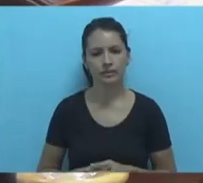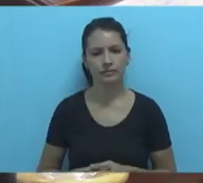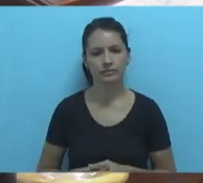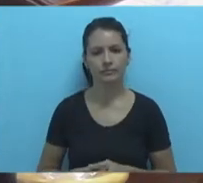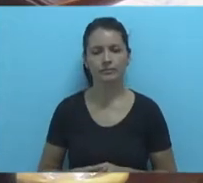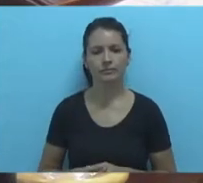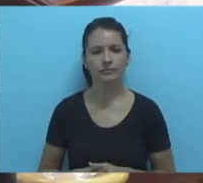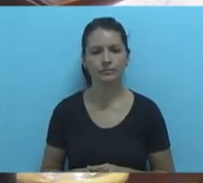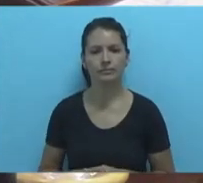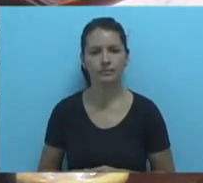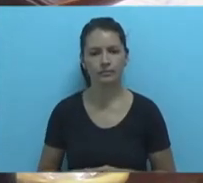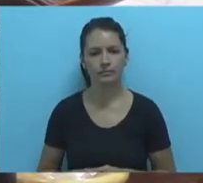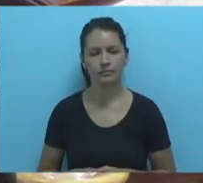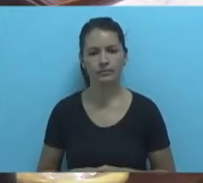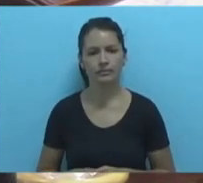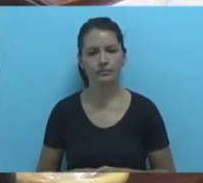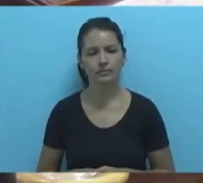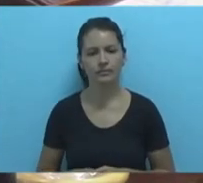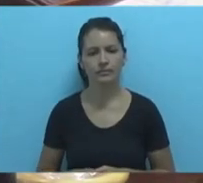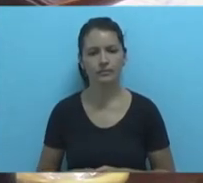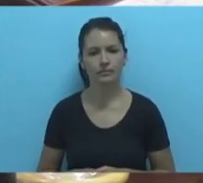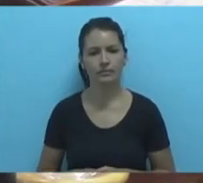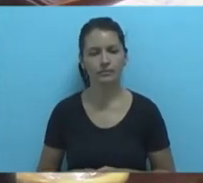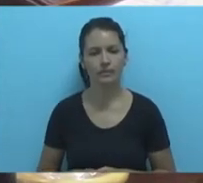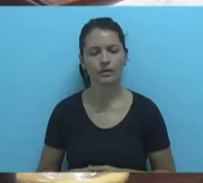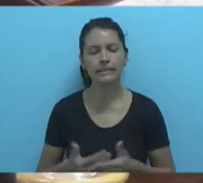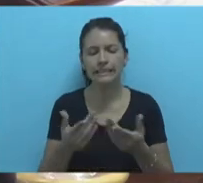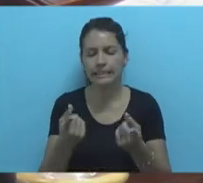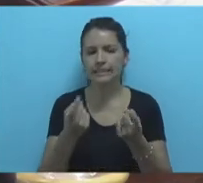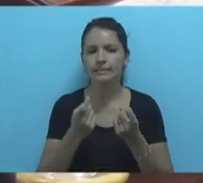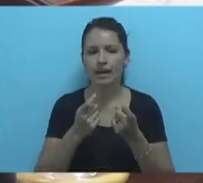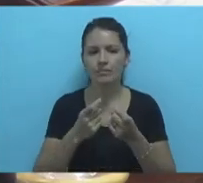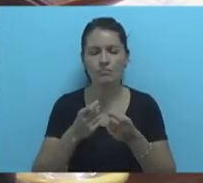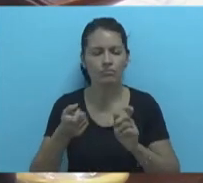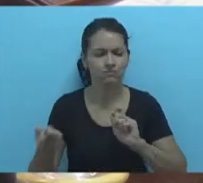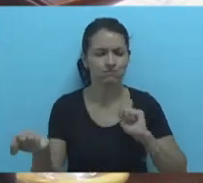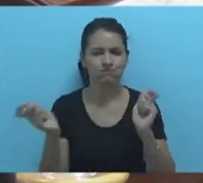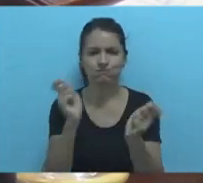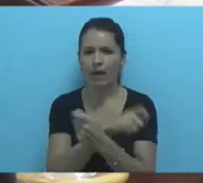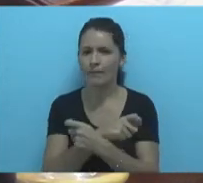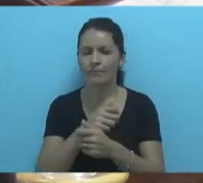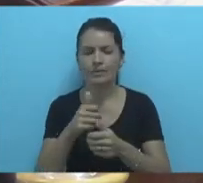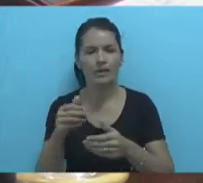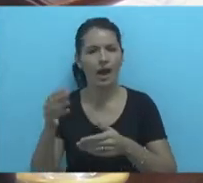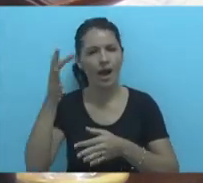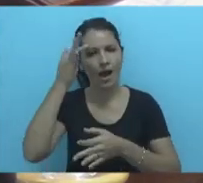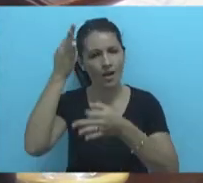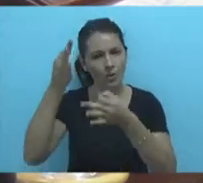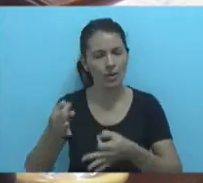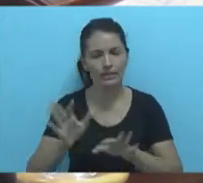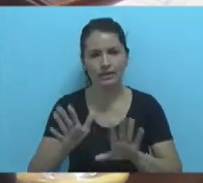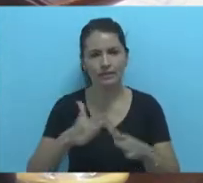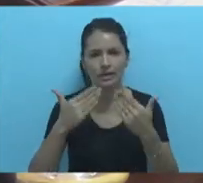Fe y al mismo tiempo también lograr la necesaria renovación de sus miembros. Muchas gracias, señor